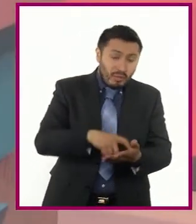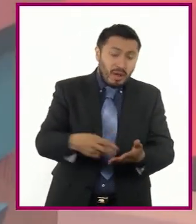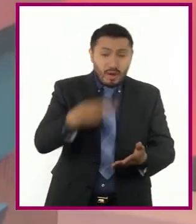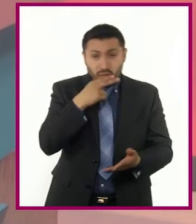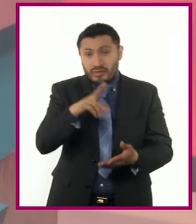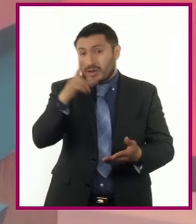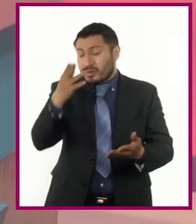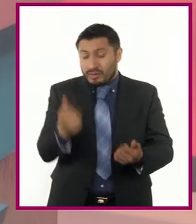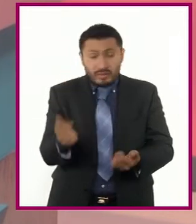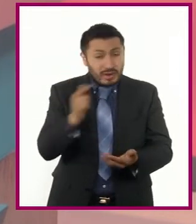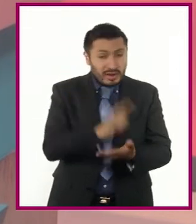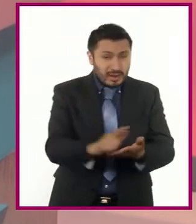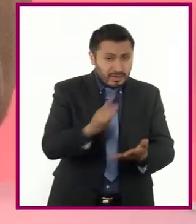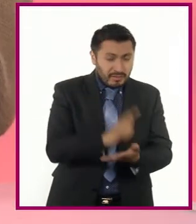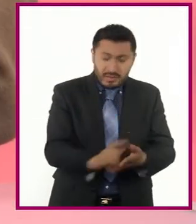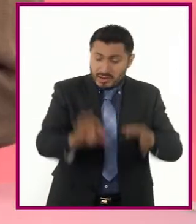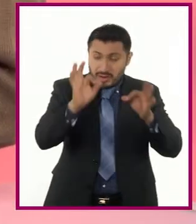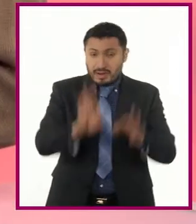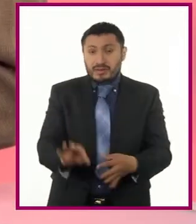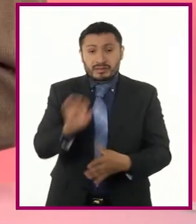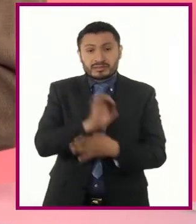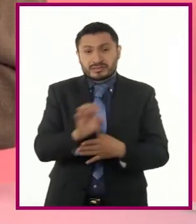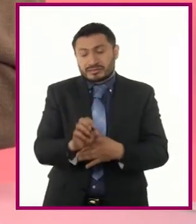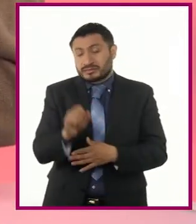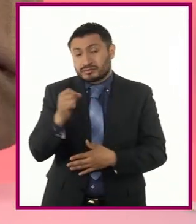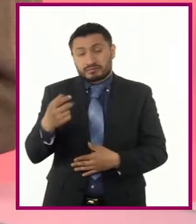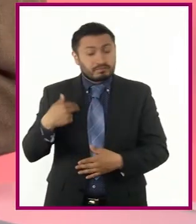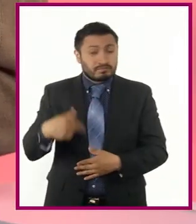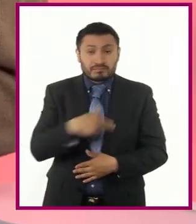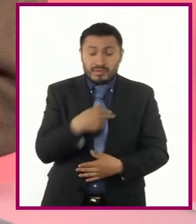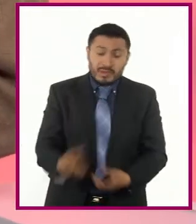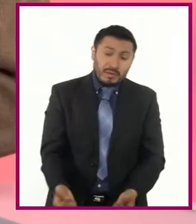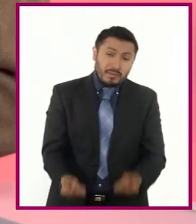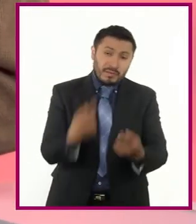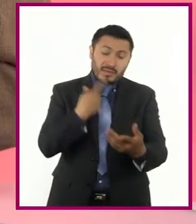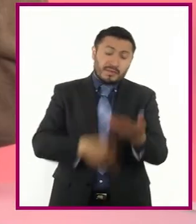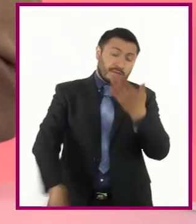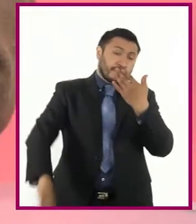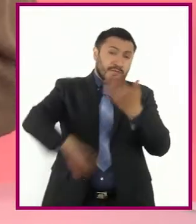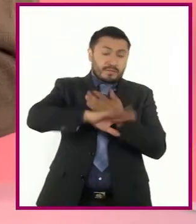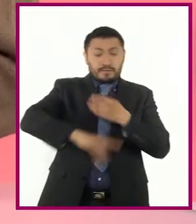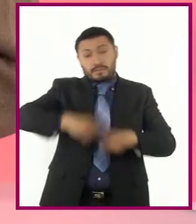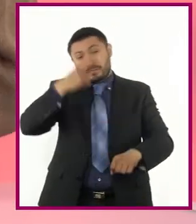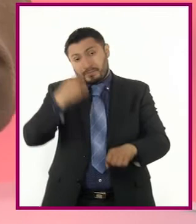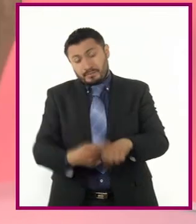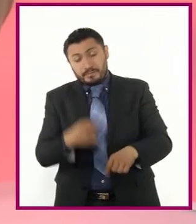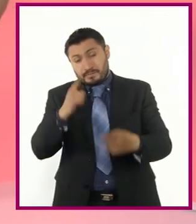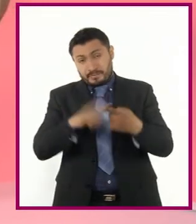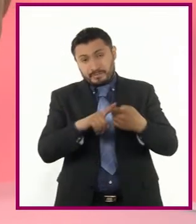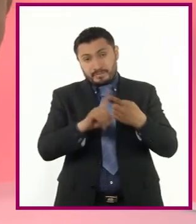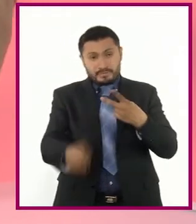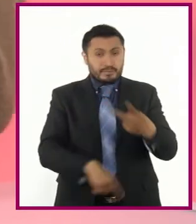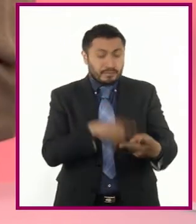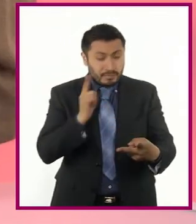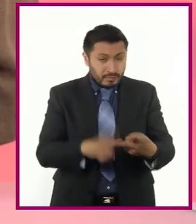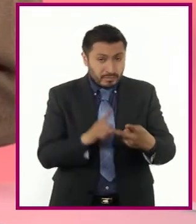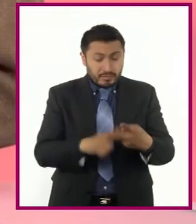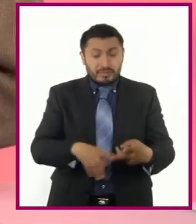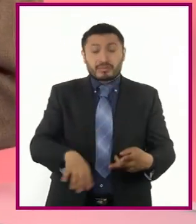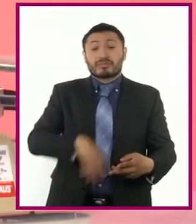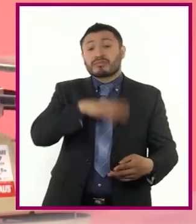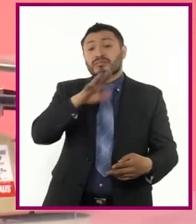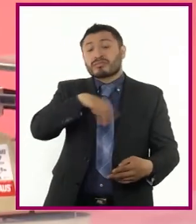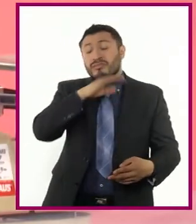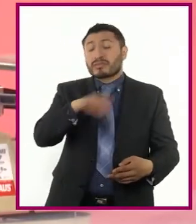limpieza adecuada, entonces también nosotros mismos somos causantes de estas enfermedades. Ese es por un lado. Ahora, en el caso de los